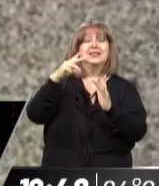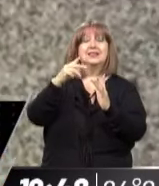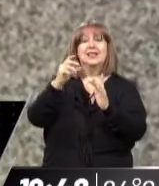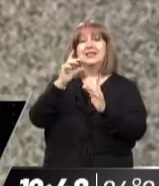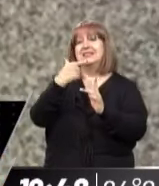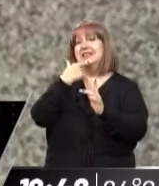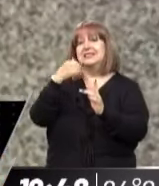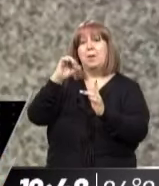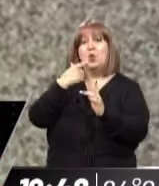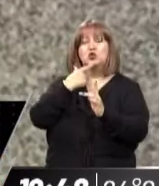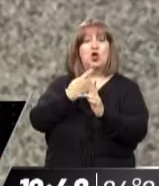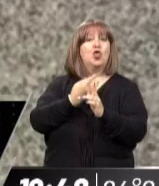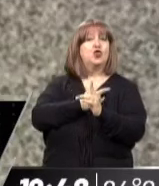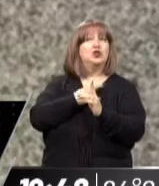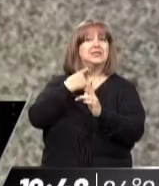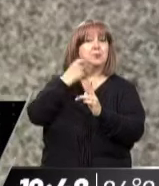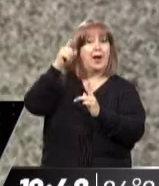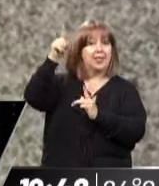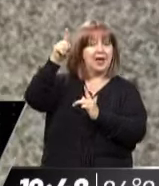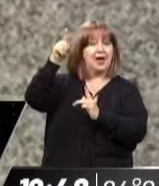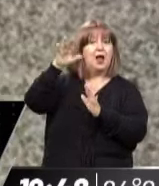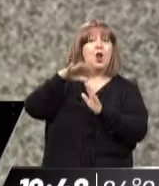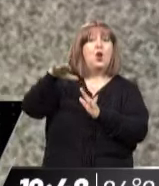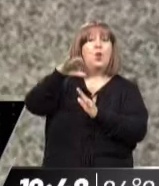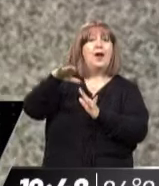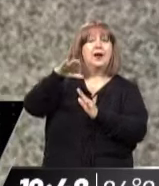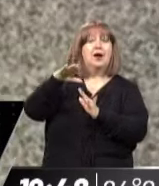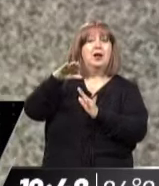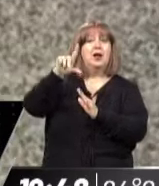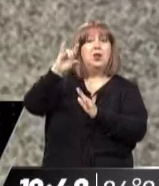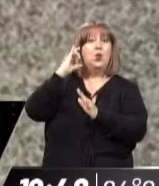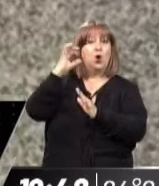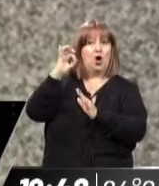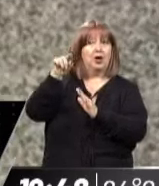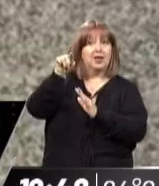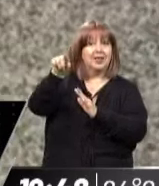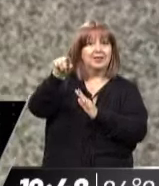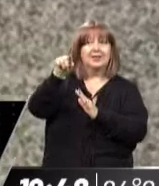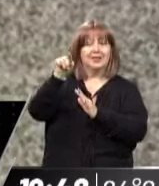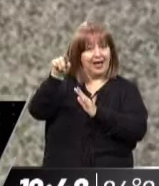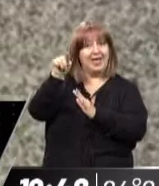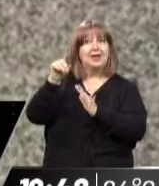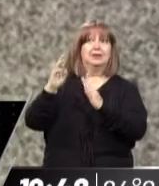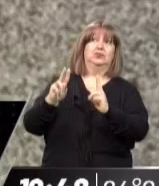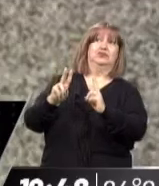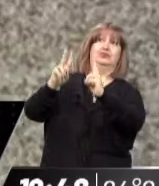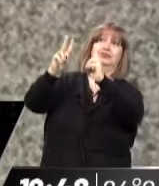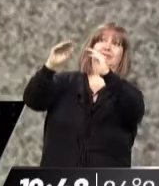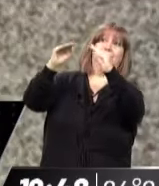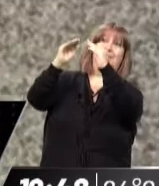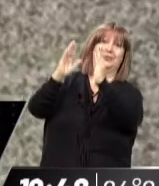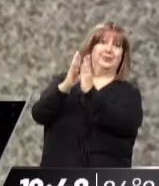en la ciudad española de Lugo en el camino de Santiago que tantas personas lo han hecho dicen que es maravilloso dicen que es una experiencia